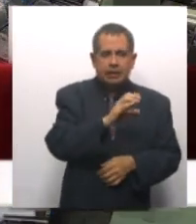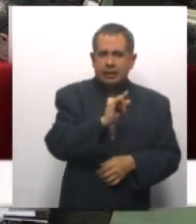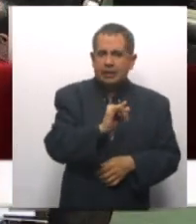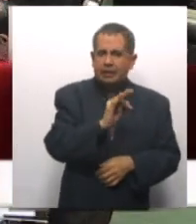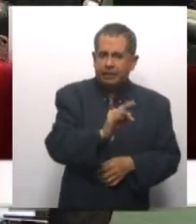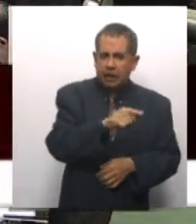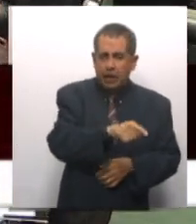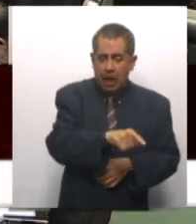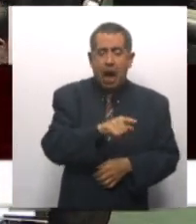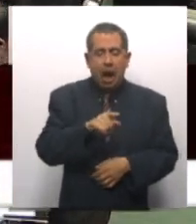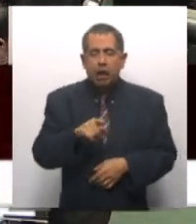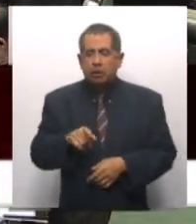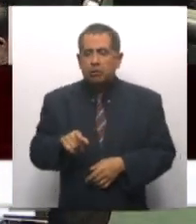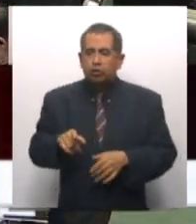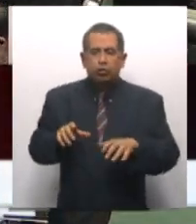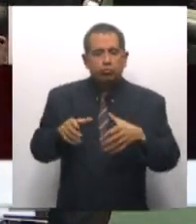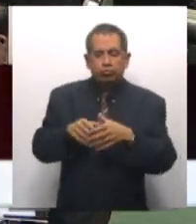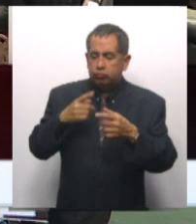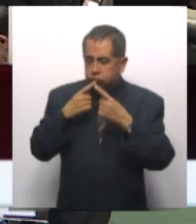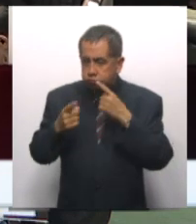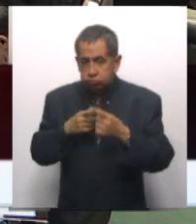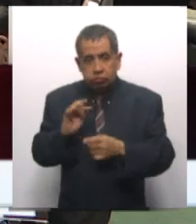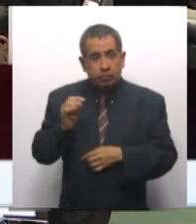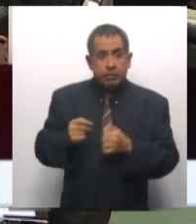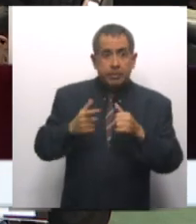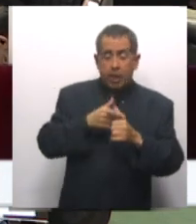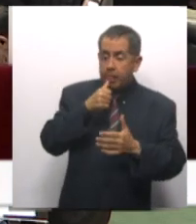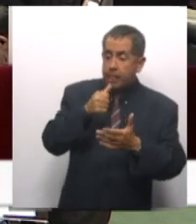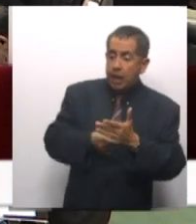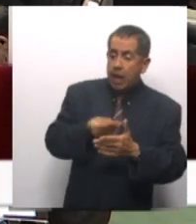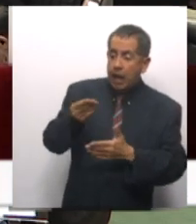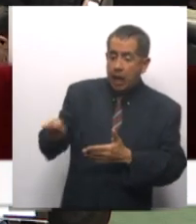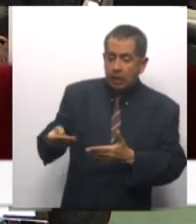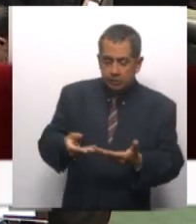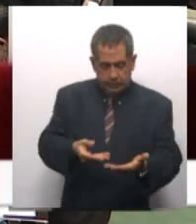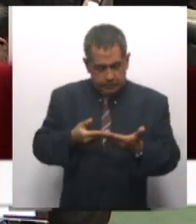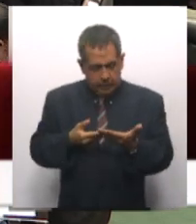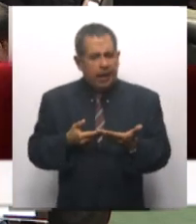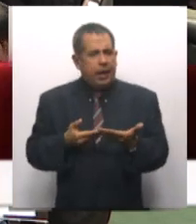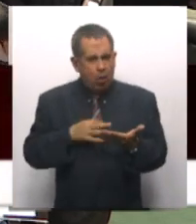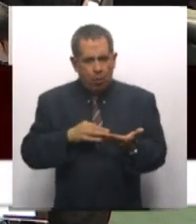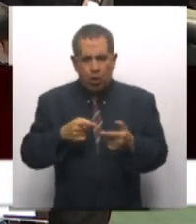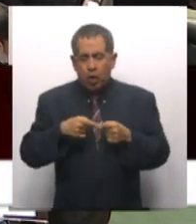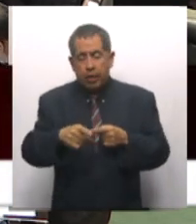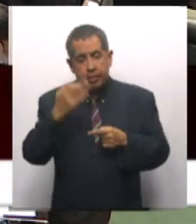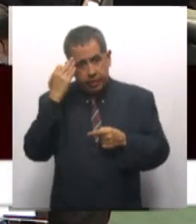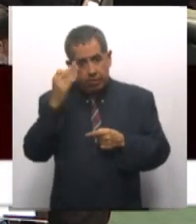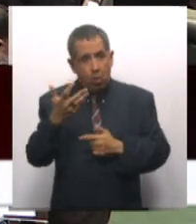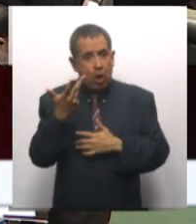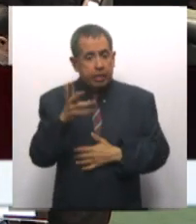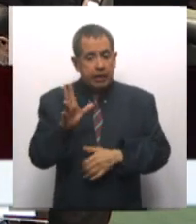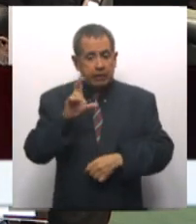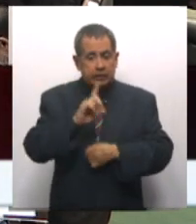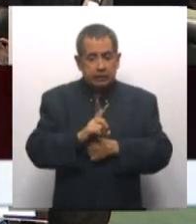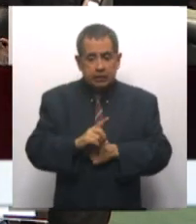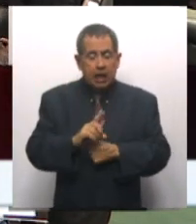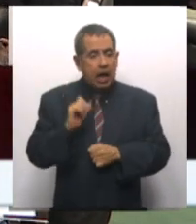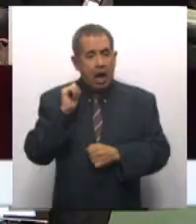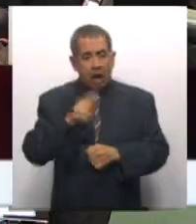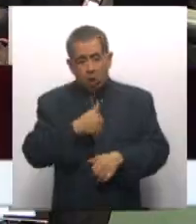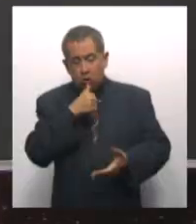Financiera. Una vez que hubieran sido notificados, pueden presentar en un plazo de 10 días